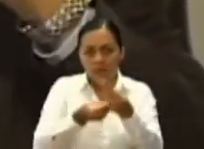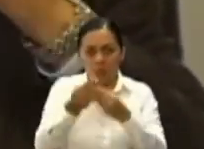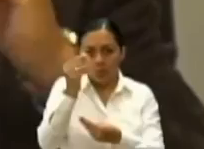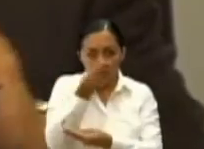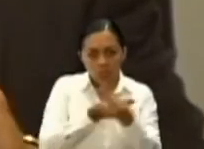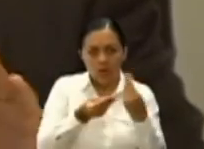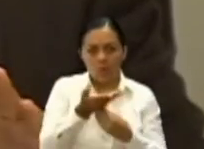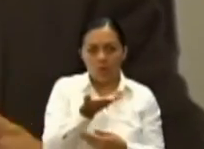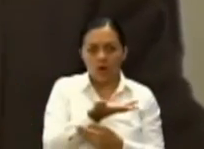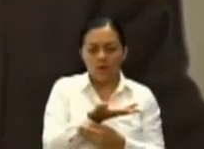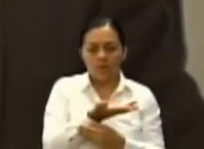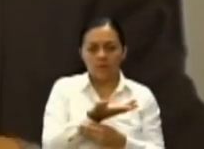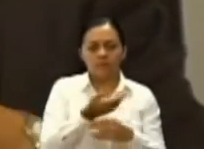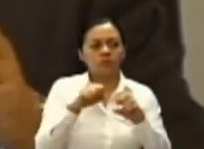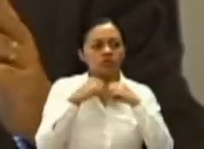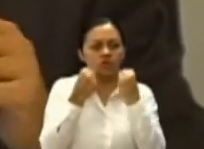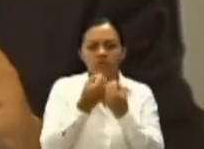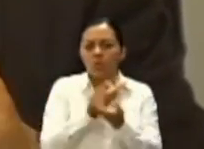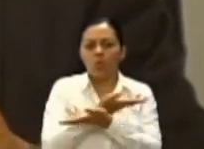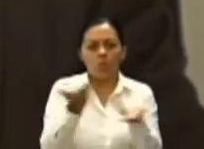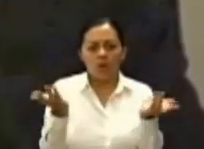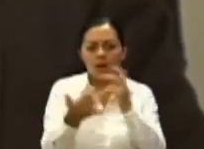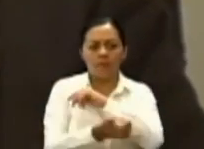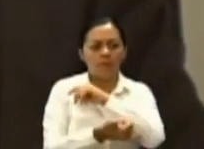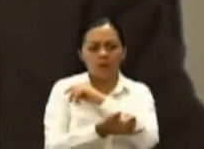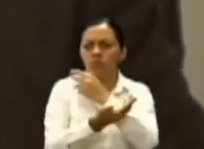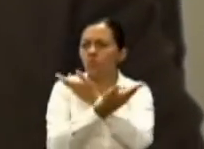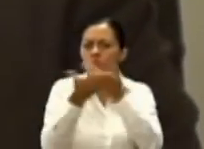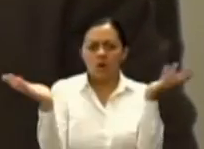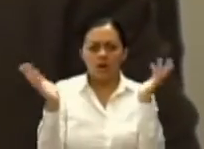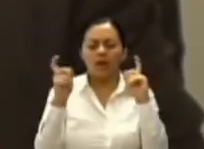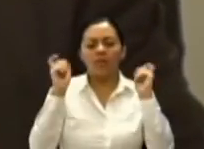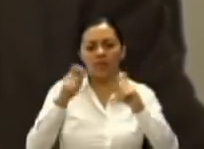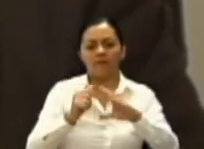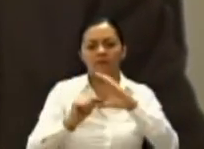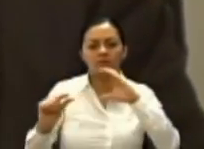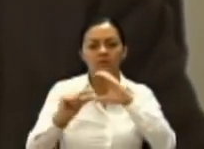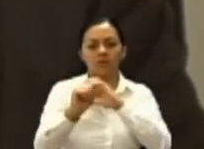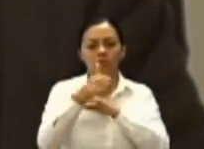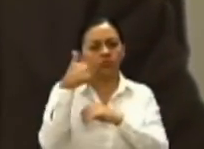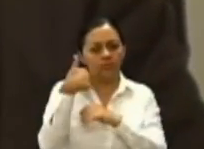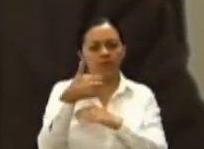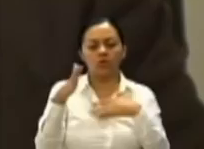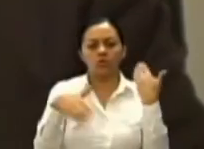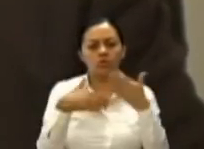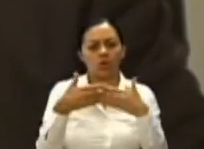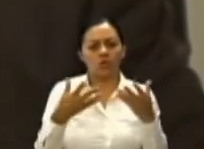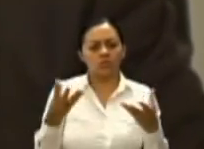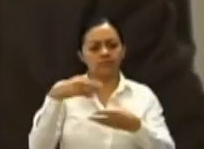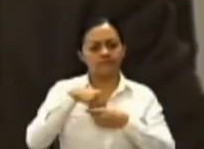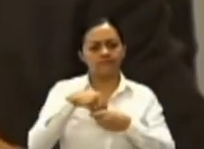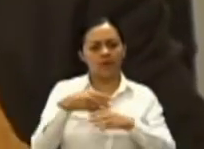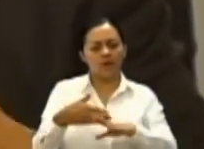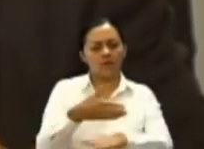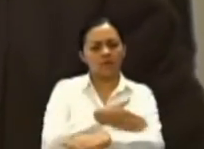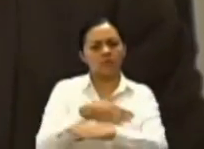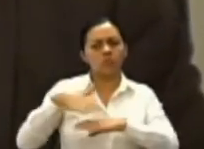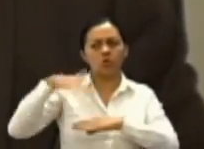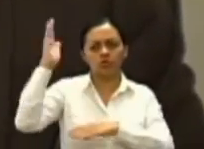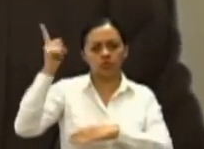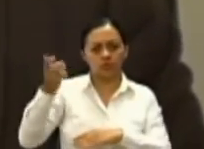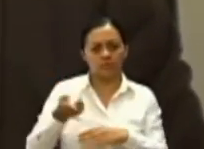y como en cualquier sociedad como en cualquier país civilizado hay que distribuir en algo lo que tú obtuvieron en demasía